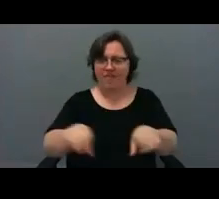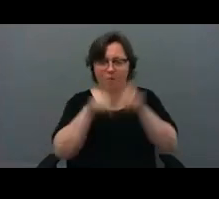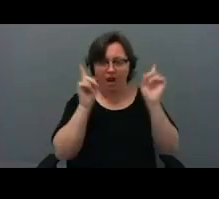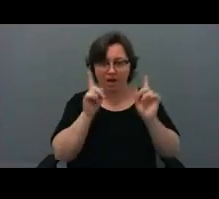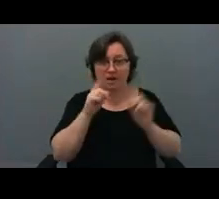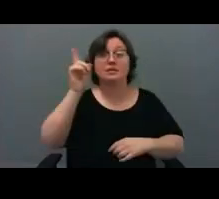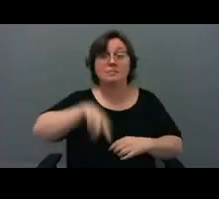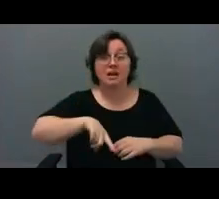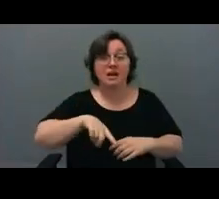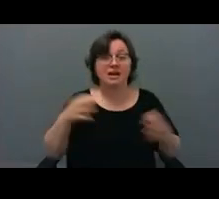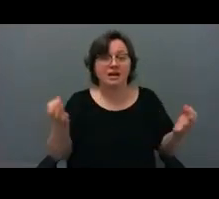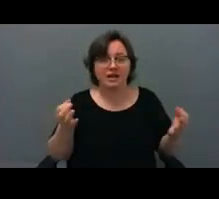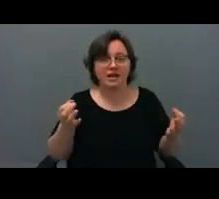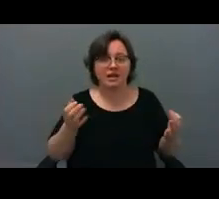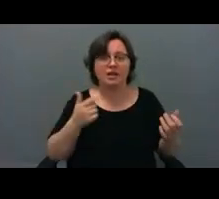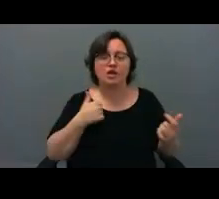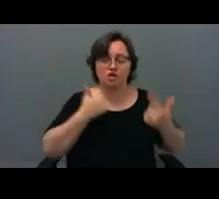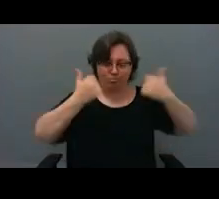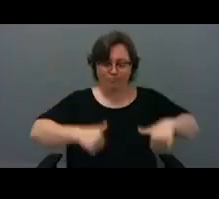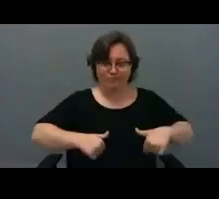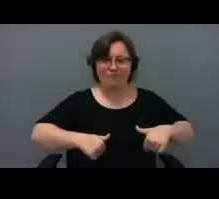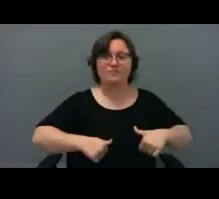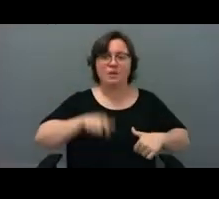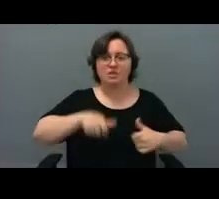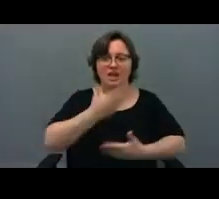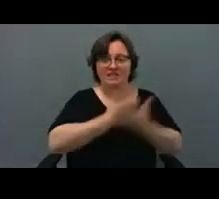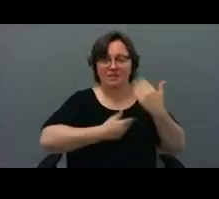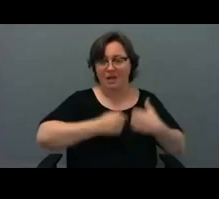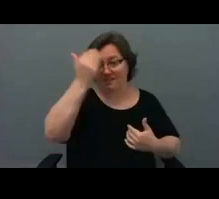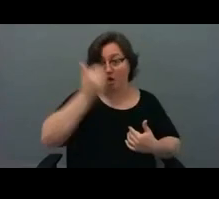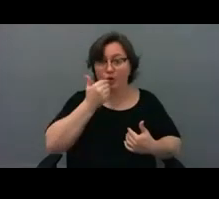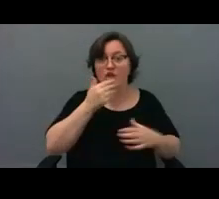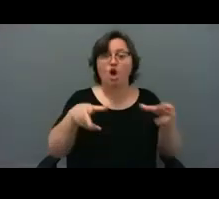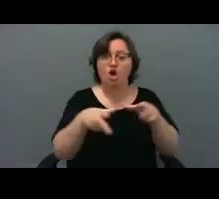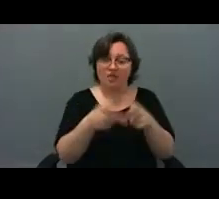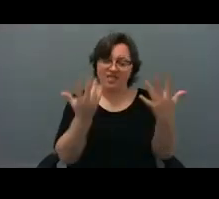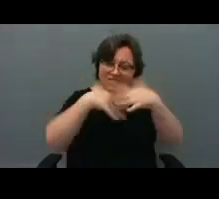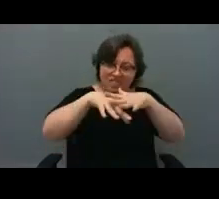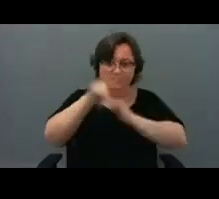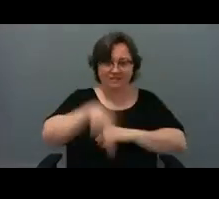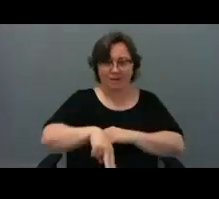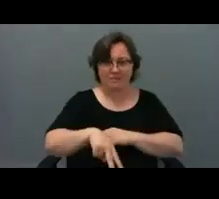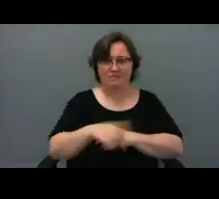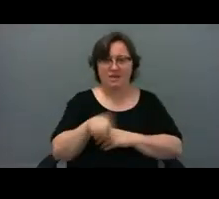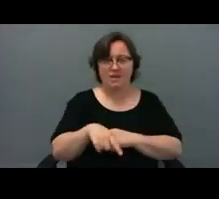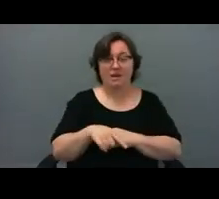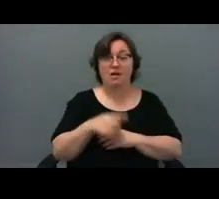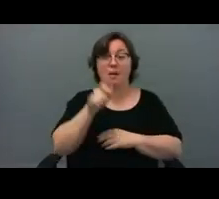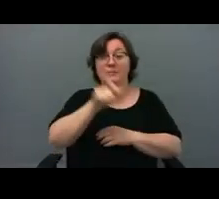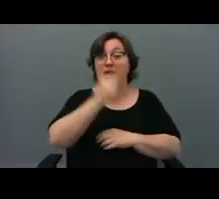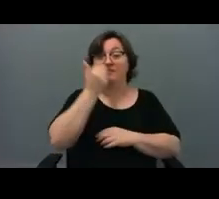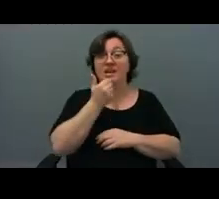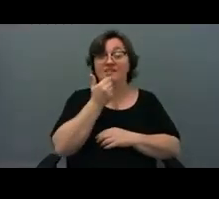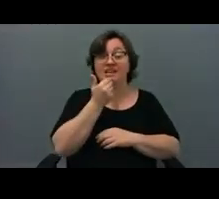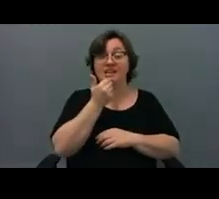también tener la posibilidad de estar incluido en la comunidad. Y para las personas con parálisis